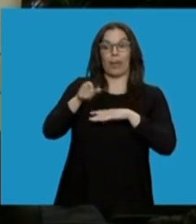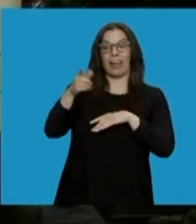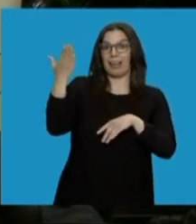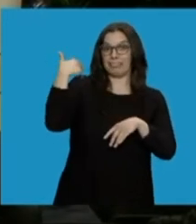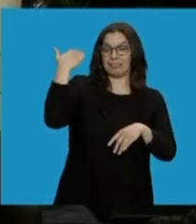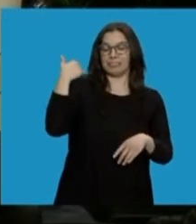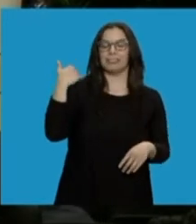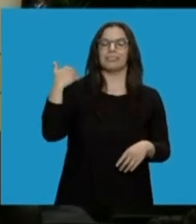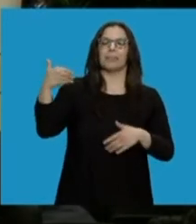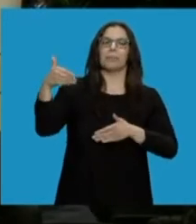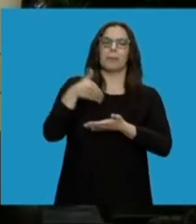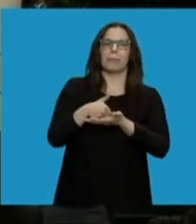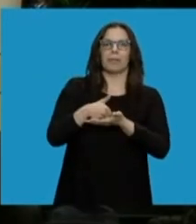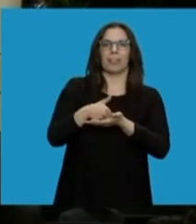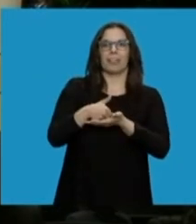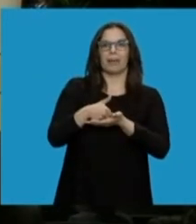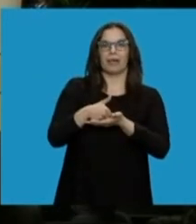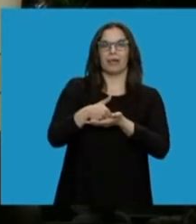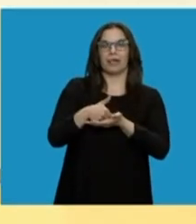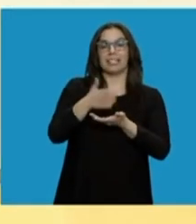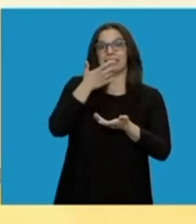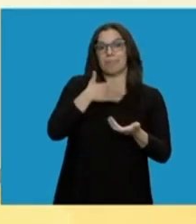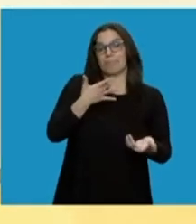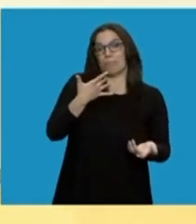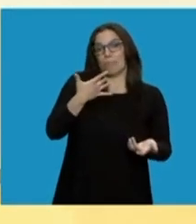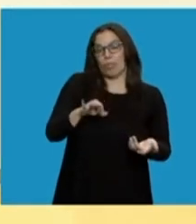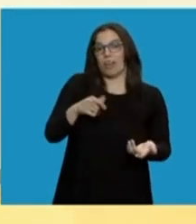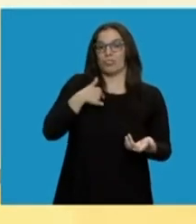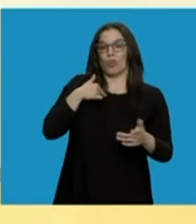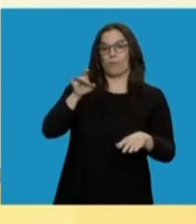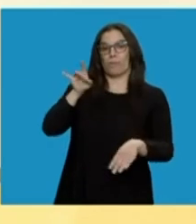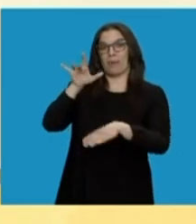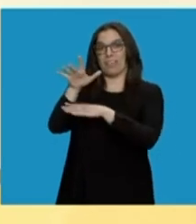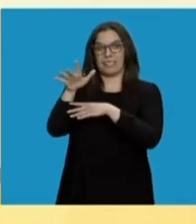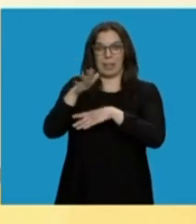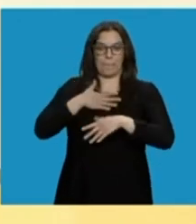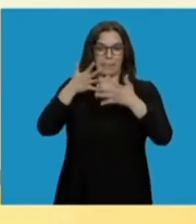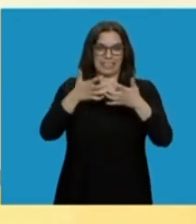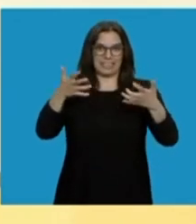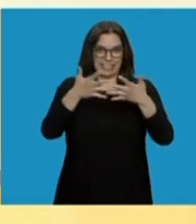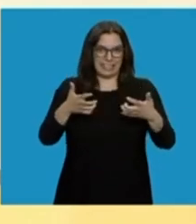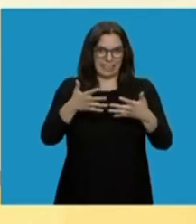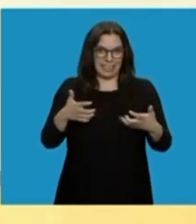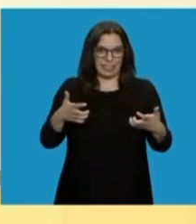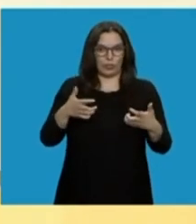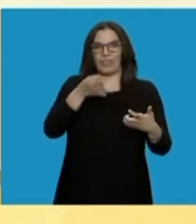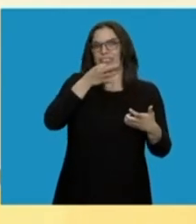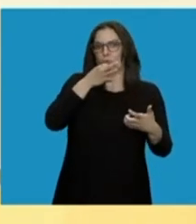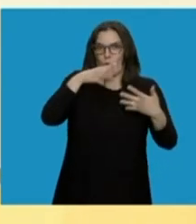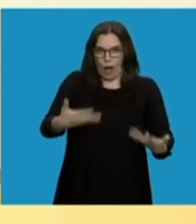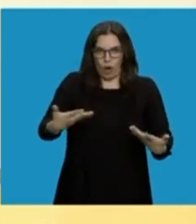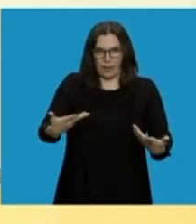día que la enviase, si fuera posible, el texto que escribiese para este momento de